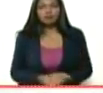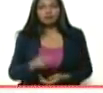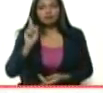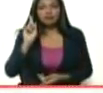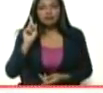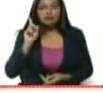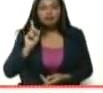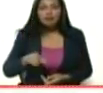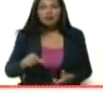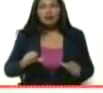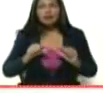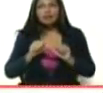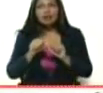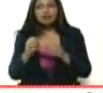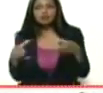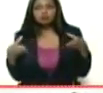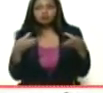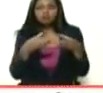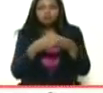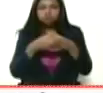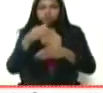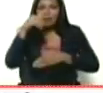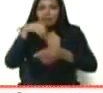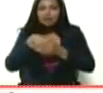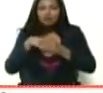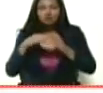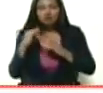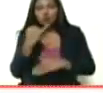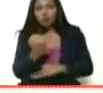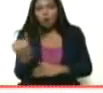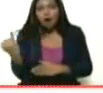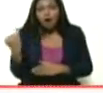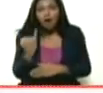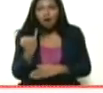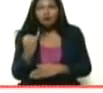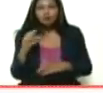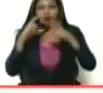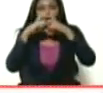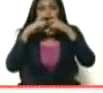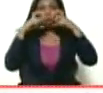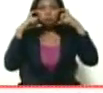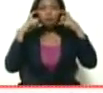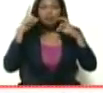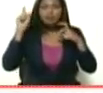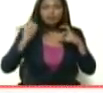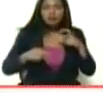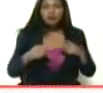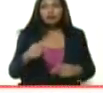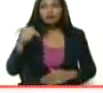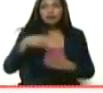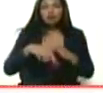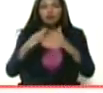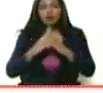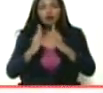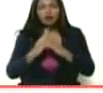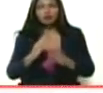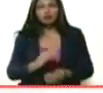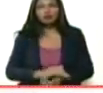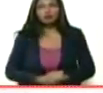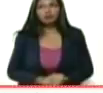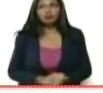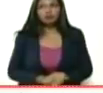un estricto aislamiento, usar el tapaboca, la mascarilla dentro del hogar, que